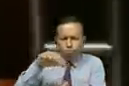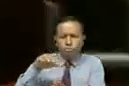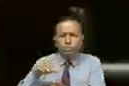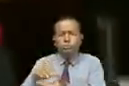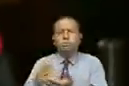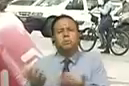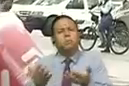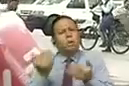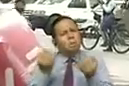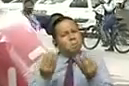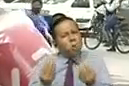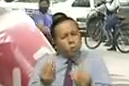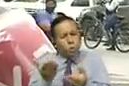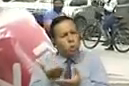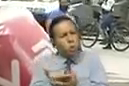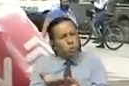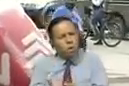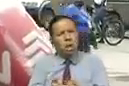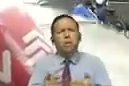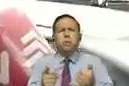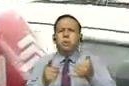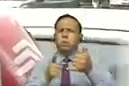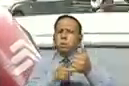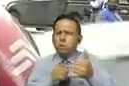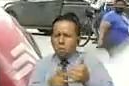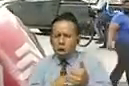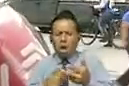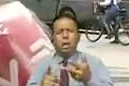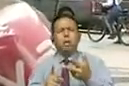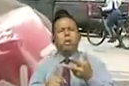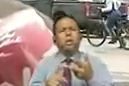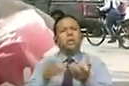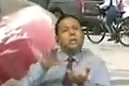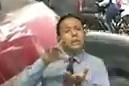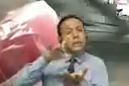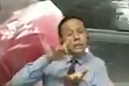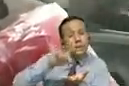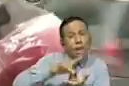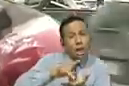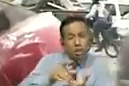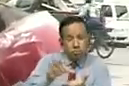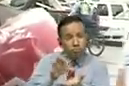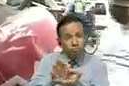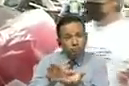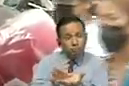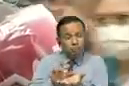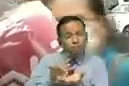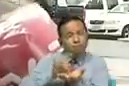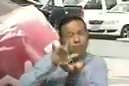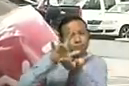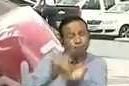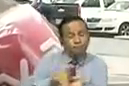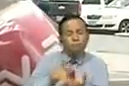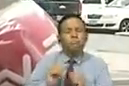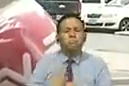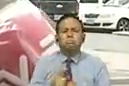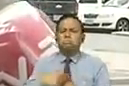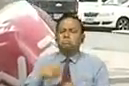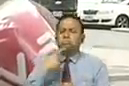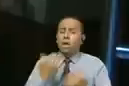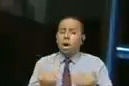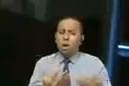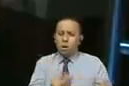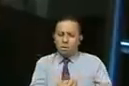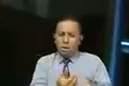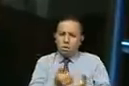celulares, CDs con información que nos van a llevar a esclarecer el hecho delictivo que nos encontramos